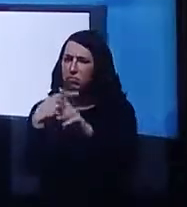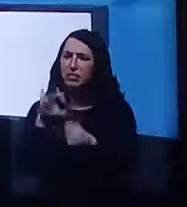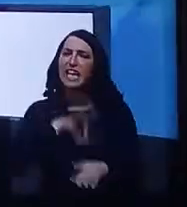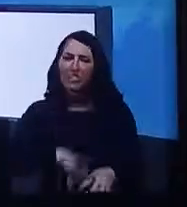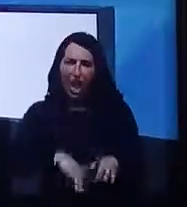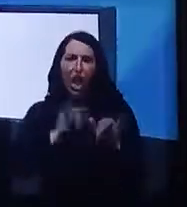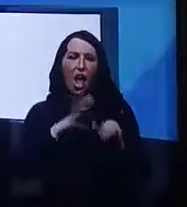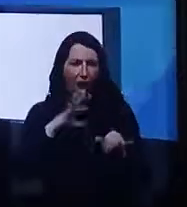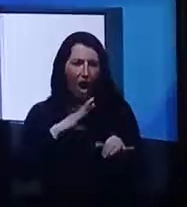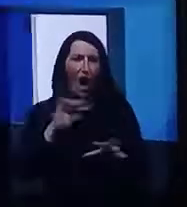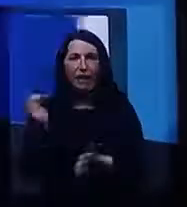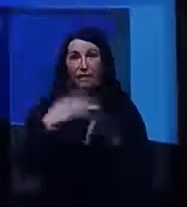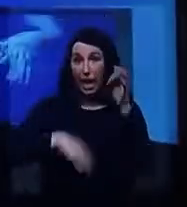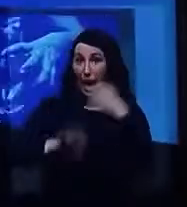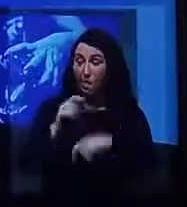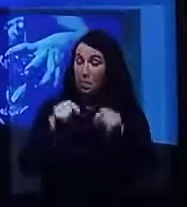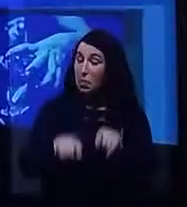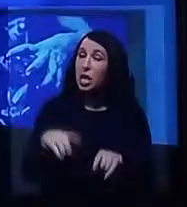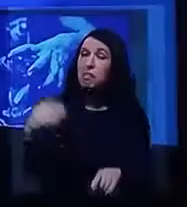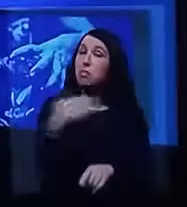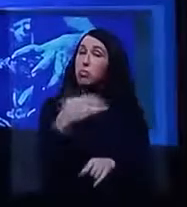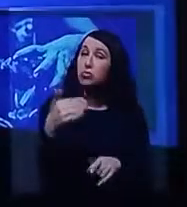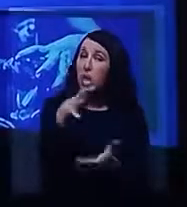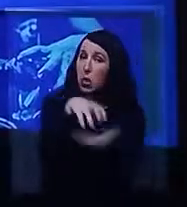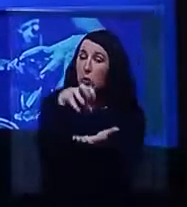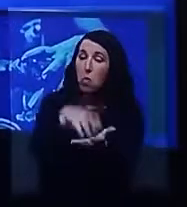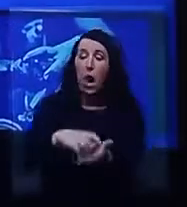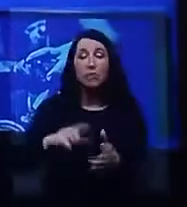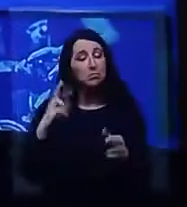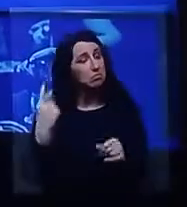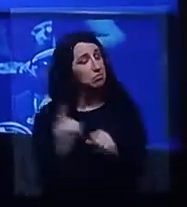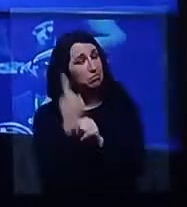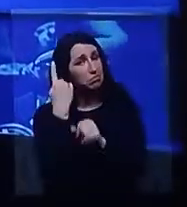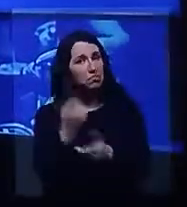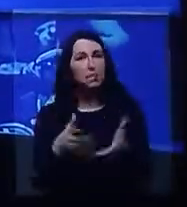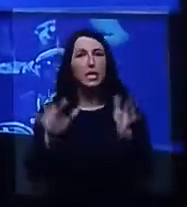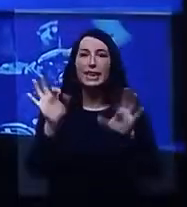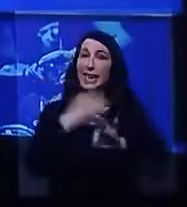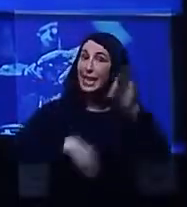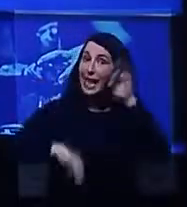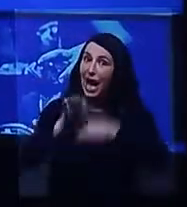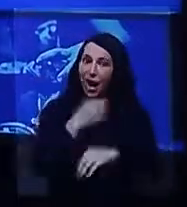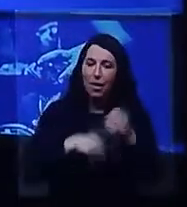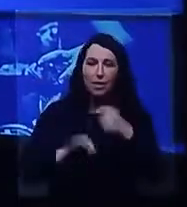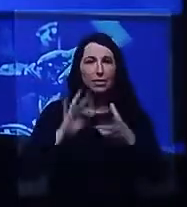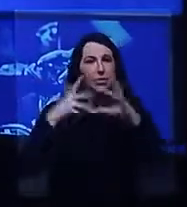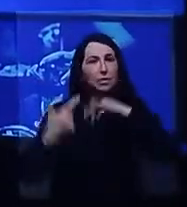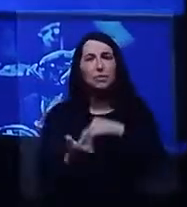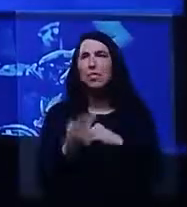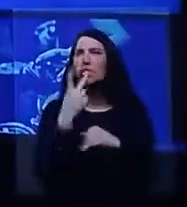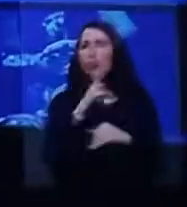laboratorio de práctica teatral realizará una intervención artística de grandes dimensiones con 200 personas involucradas de distintas disciplinas.